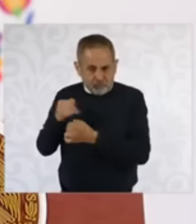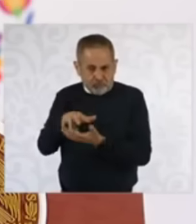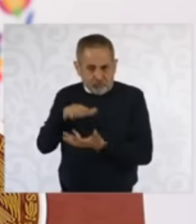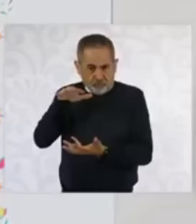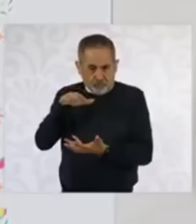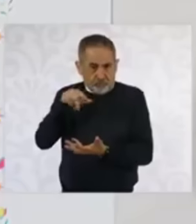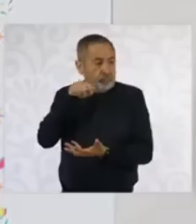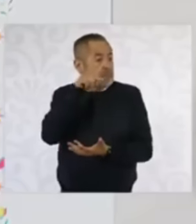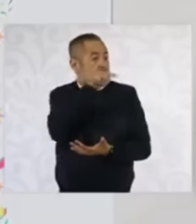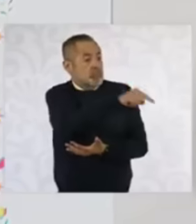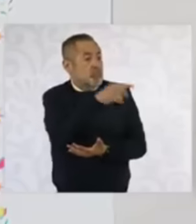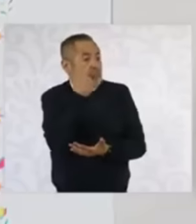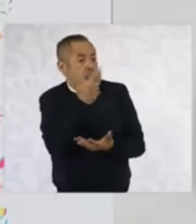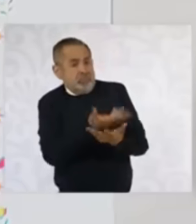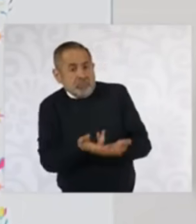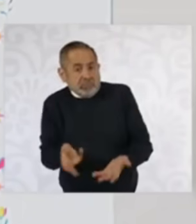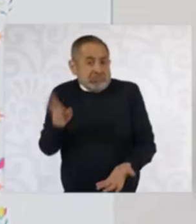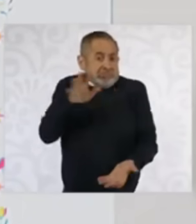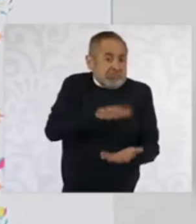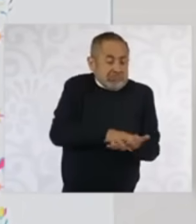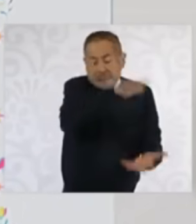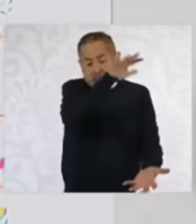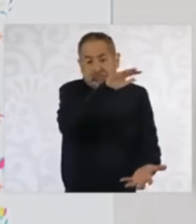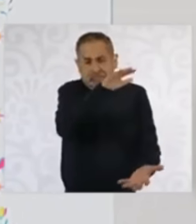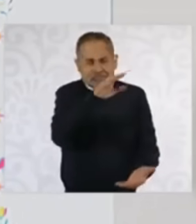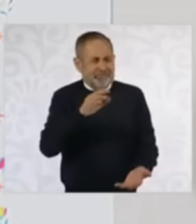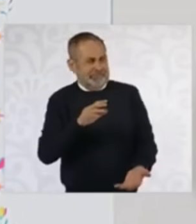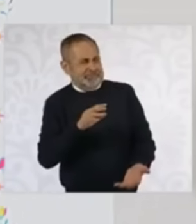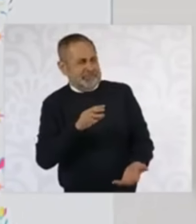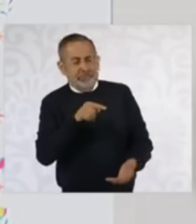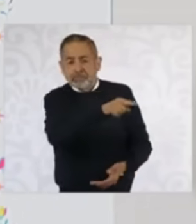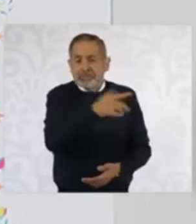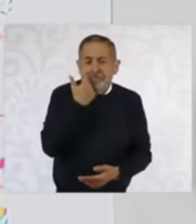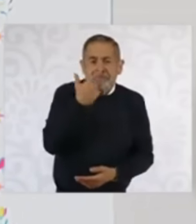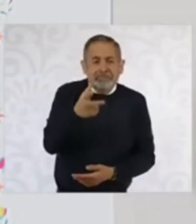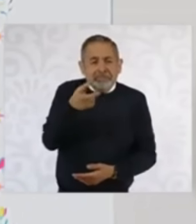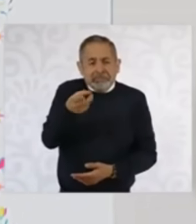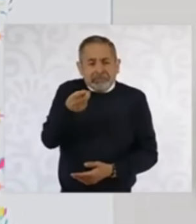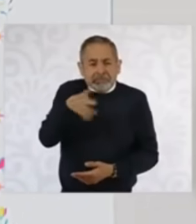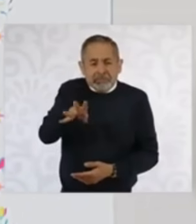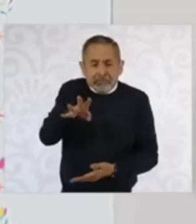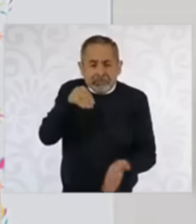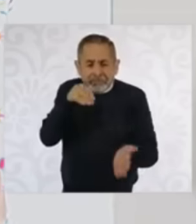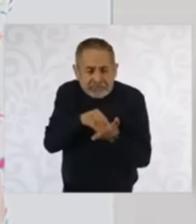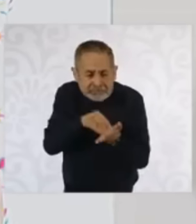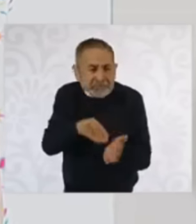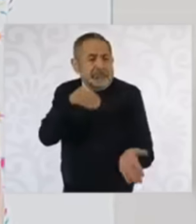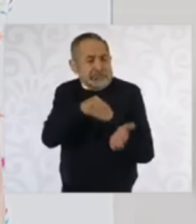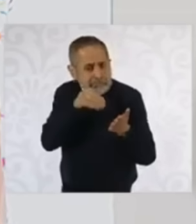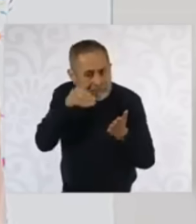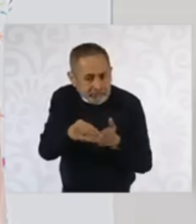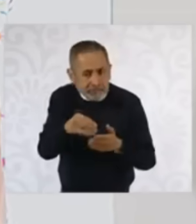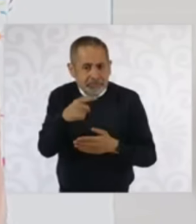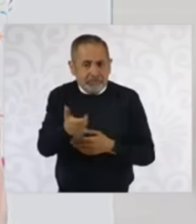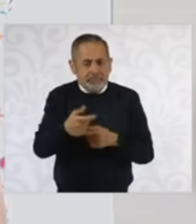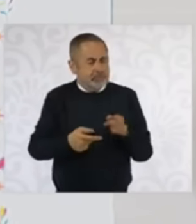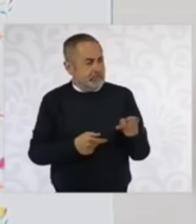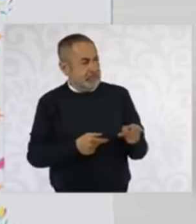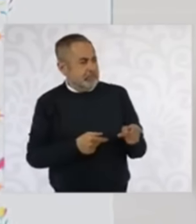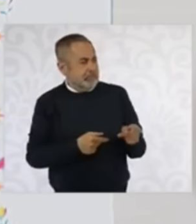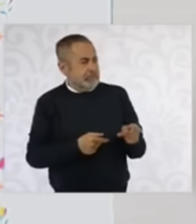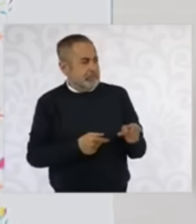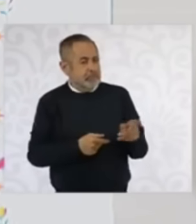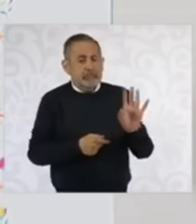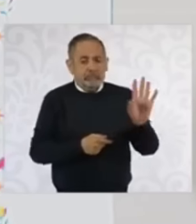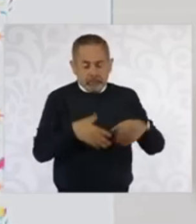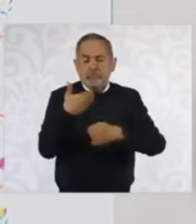estamos hablando creo que de 39,000 millones de pesos lo que están pidiendo ahora si va a haber